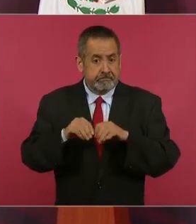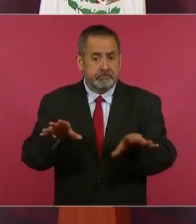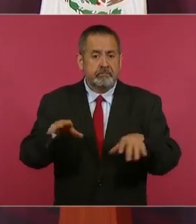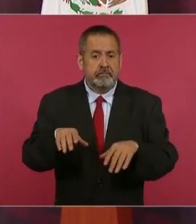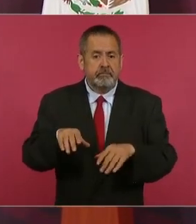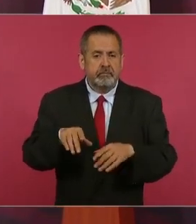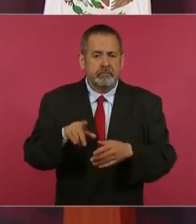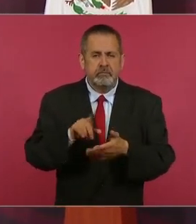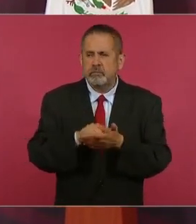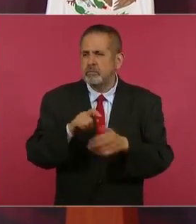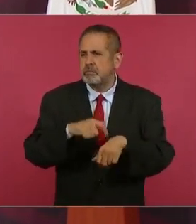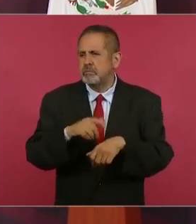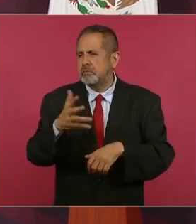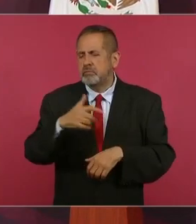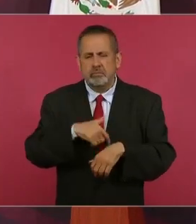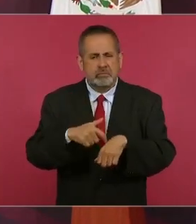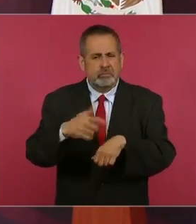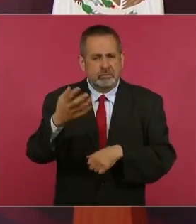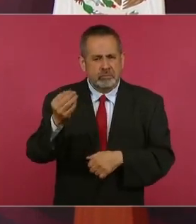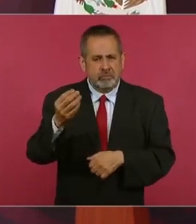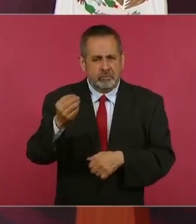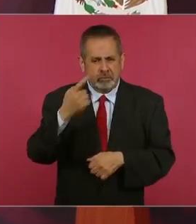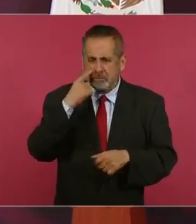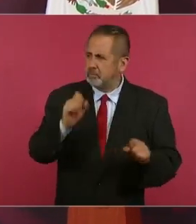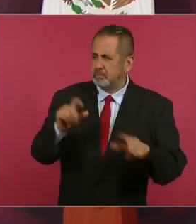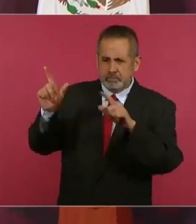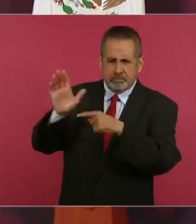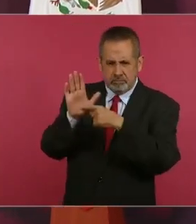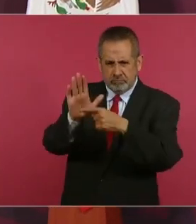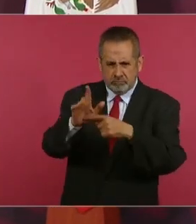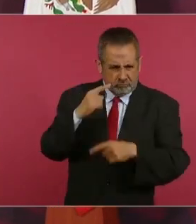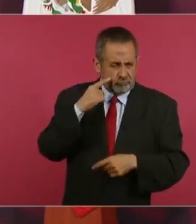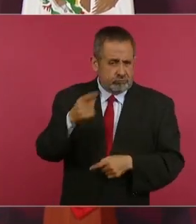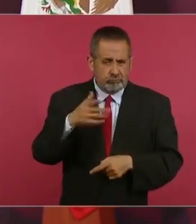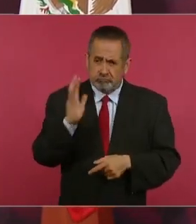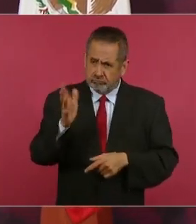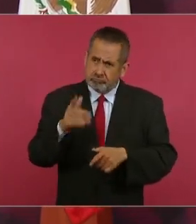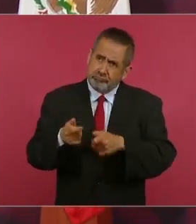un Twitter como a las 9. A ver, ¿por qué no lo pones?